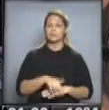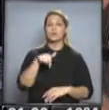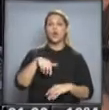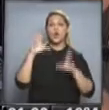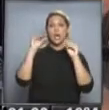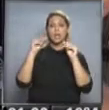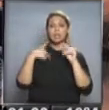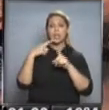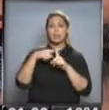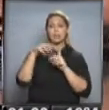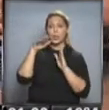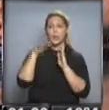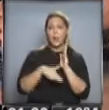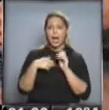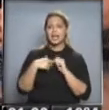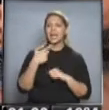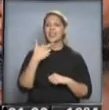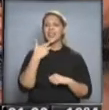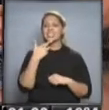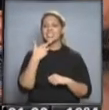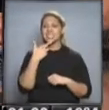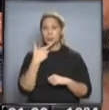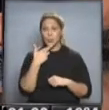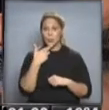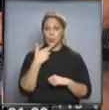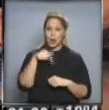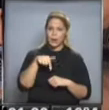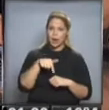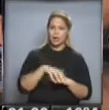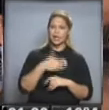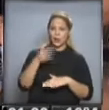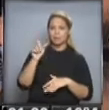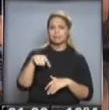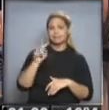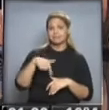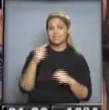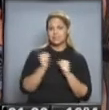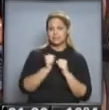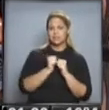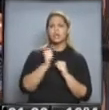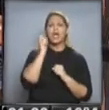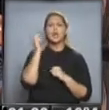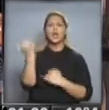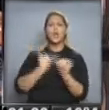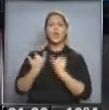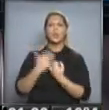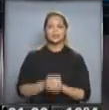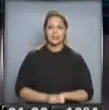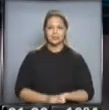Hoy a la noche parece que va a bajar mucho la temperatura, 19 grados, 4 es la actual y se viene el frío. Claro. Y el fin de semana mucho más, Gabriel Andretti